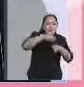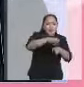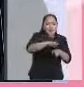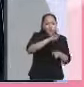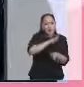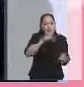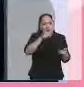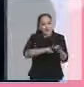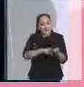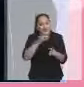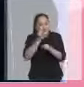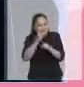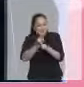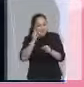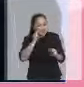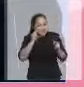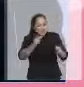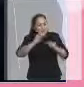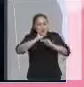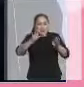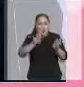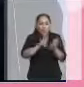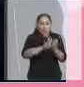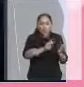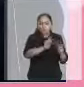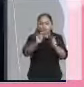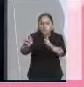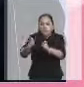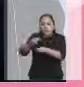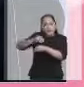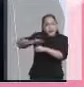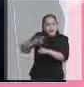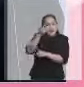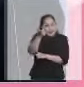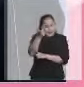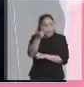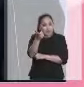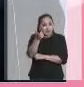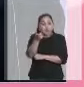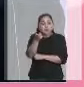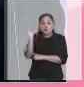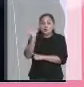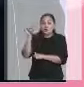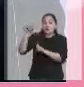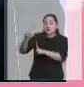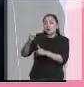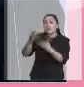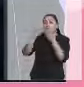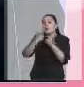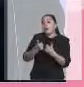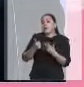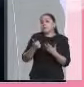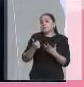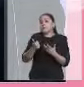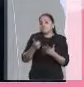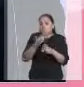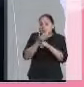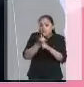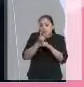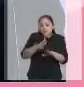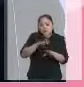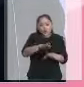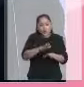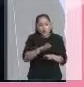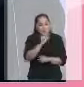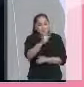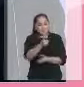seguir para que haya una claridad absoluta. En el tema, por ejemplo, de que usted no haya dado a conocer todos los datos sobre este